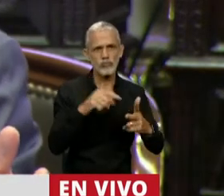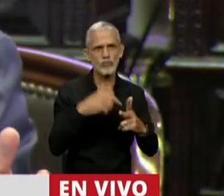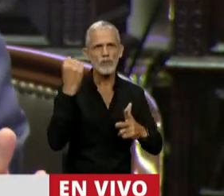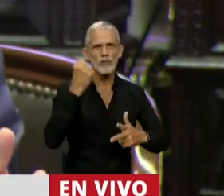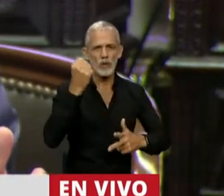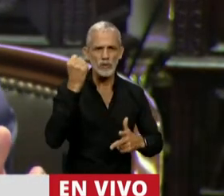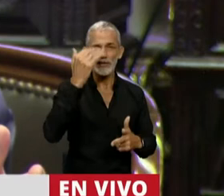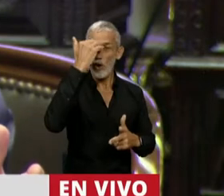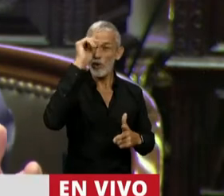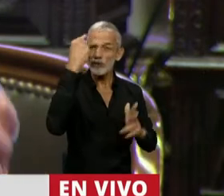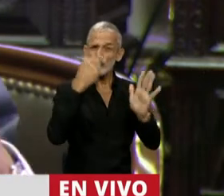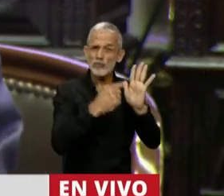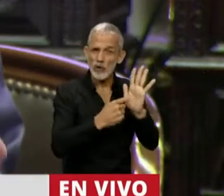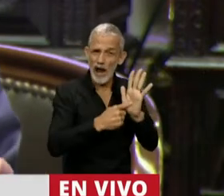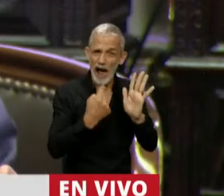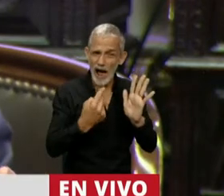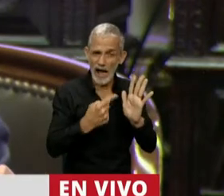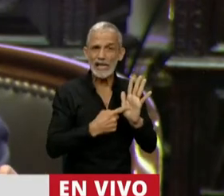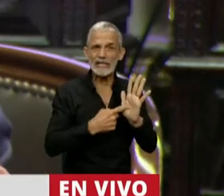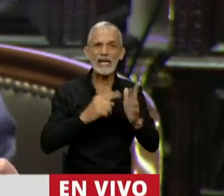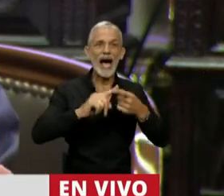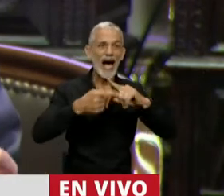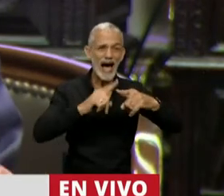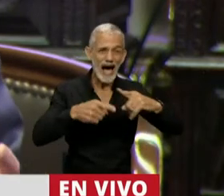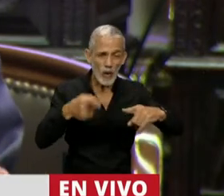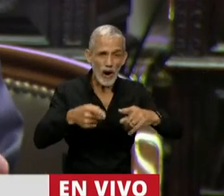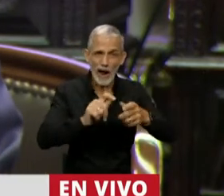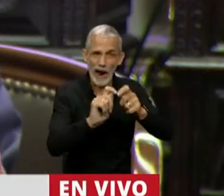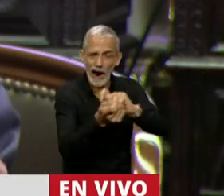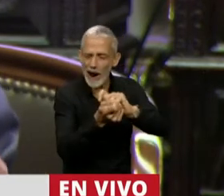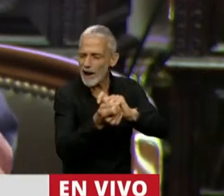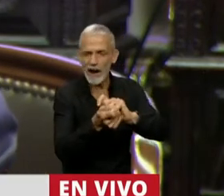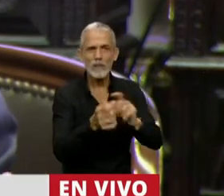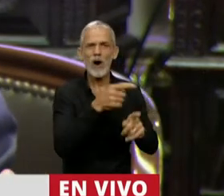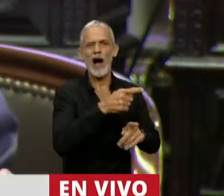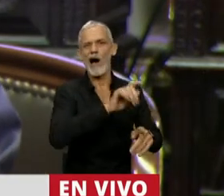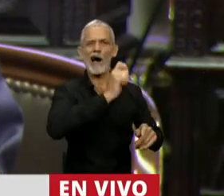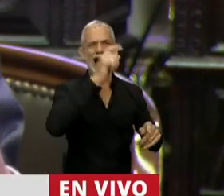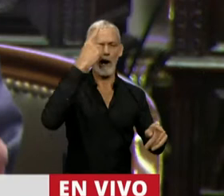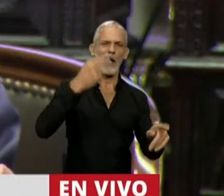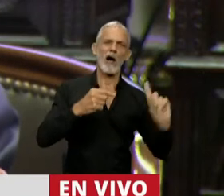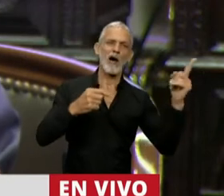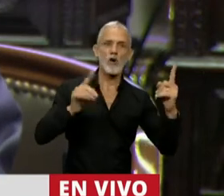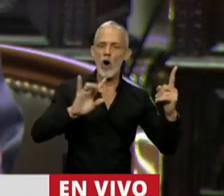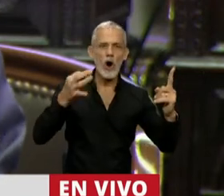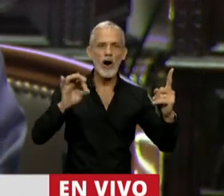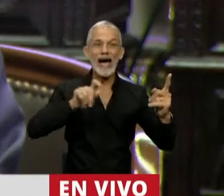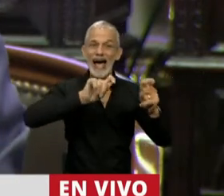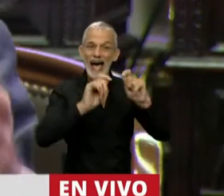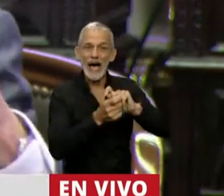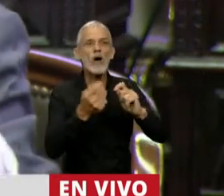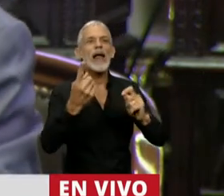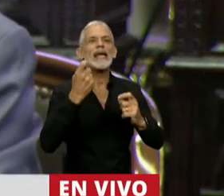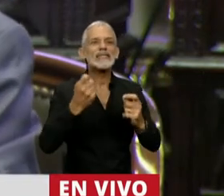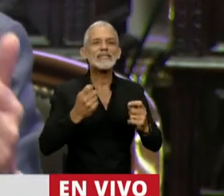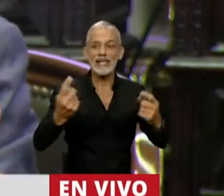los principios constitucionales, es que esos acuerdos no se pueden modificar unilateralmente. Requieren, para ser